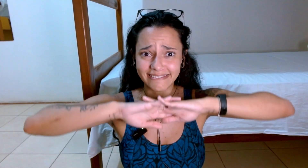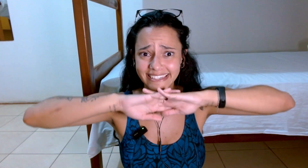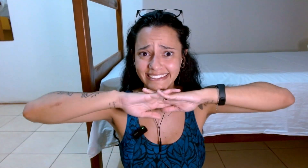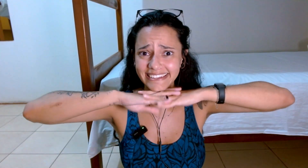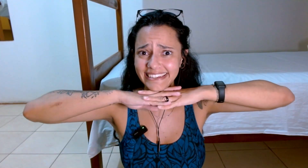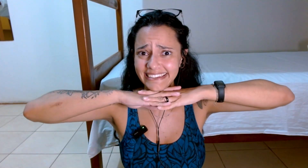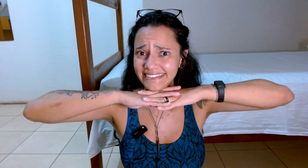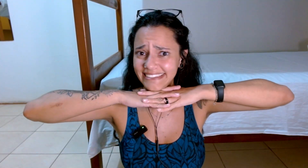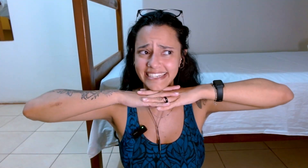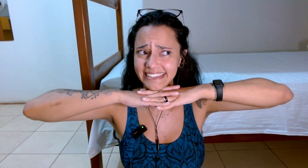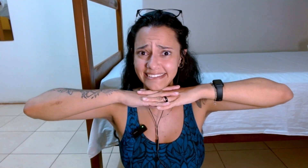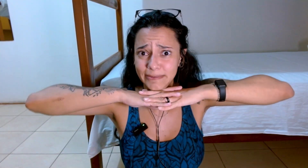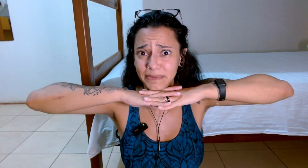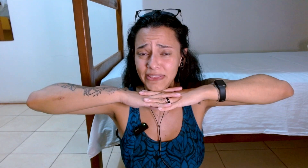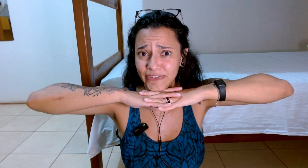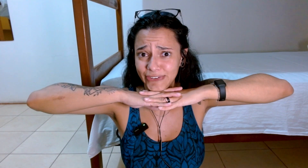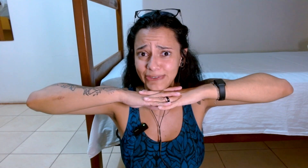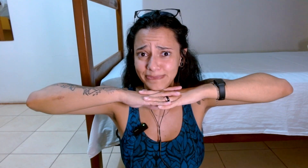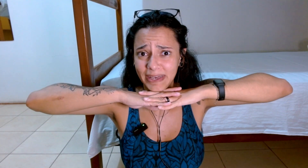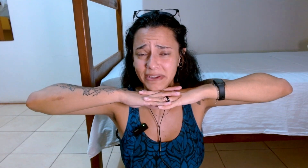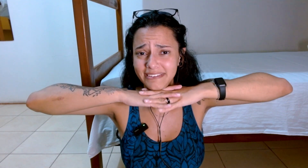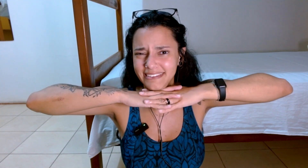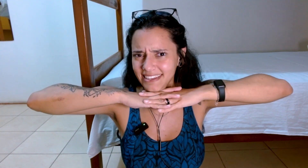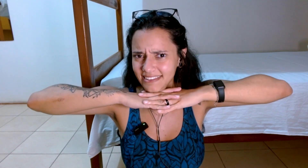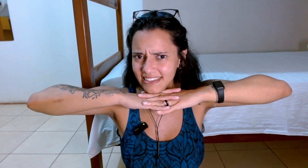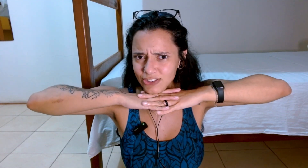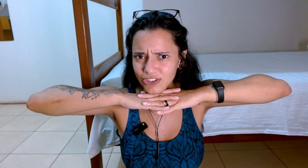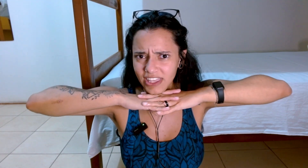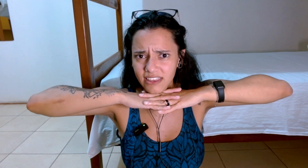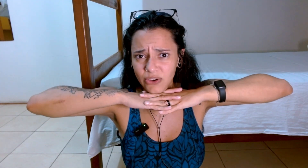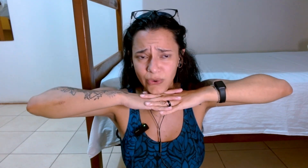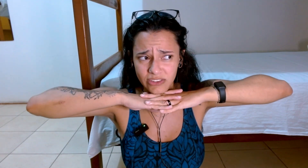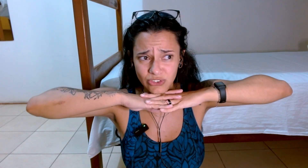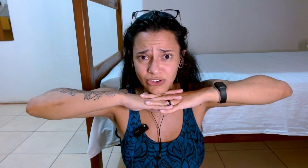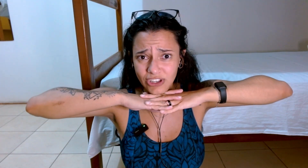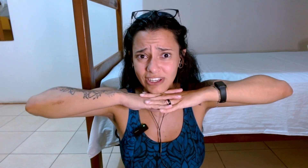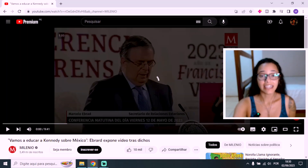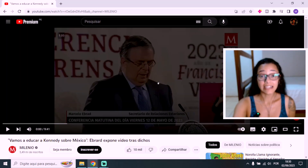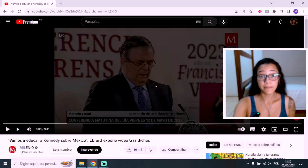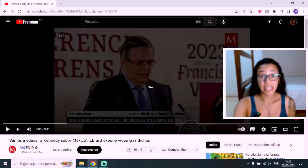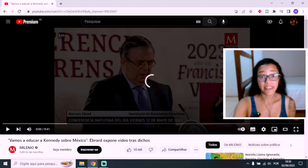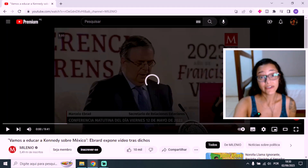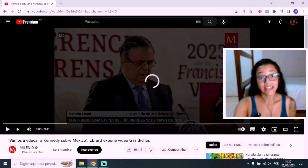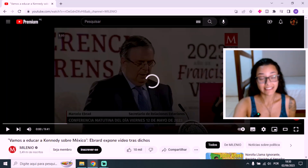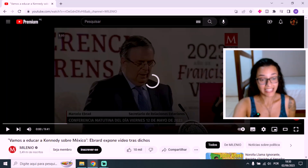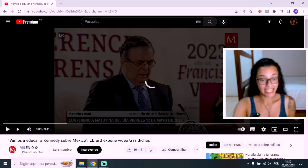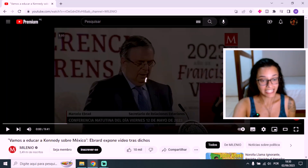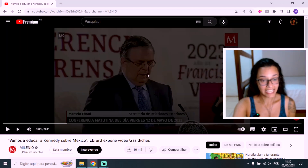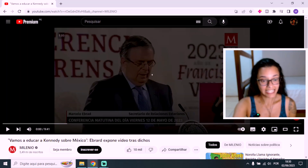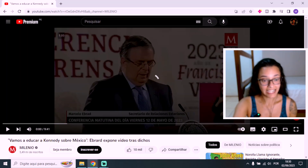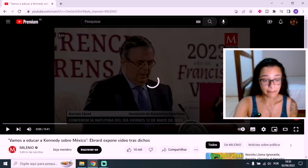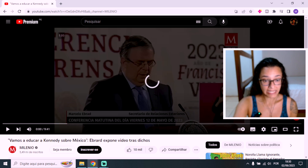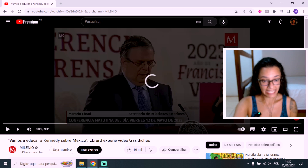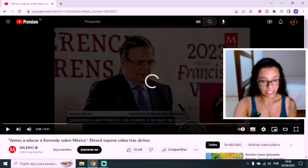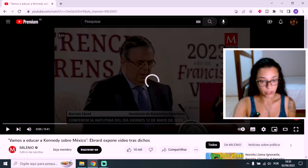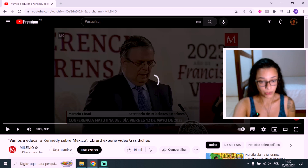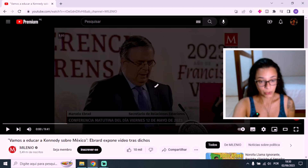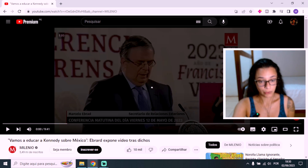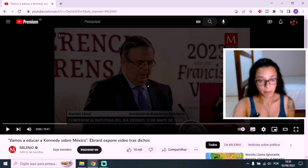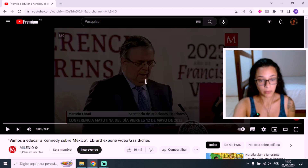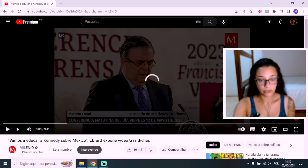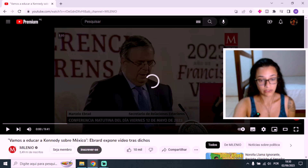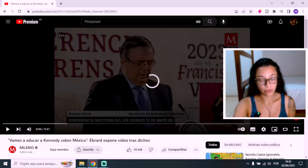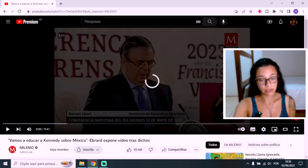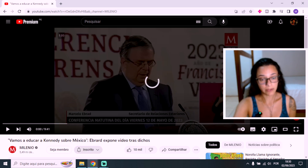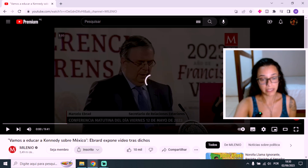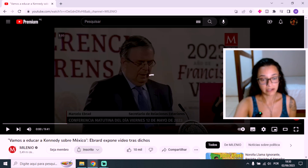a ver de qué se trata Este vídeo no A ver si es cierto que dijo eso el vídeo Está en el canal Milenio